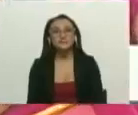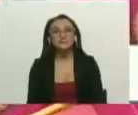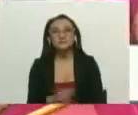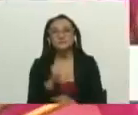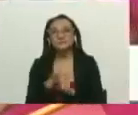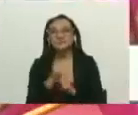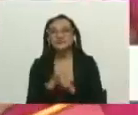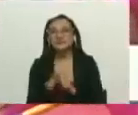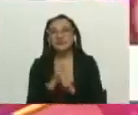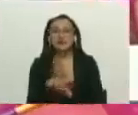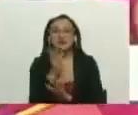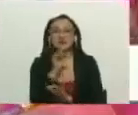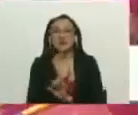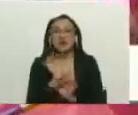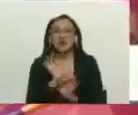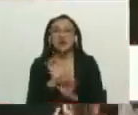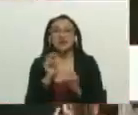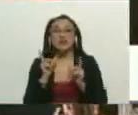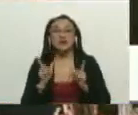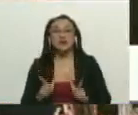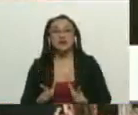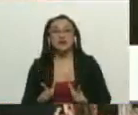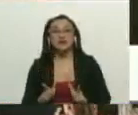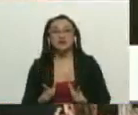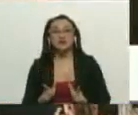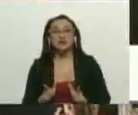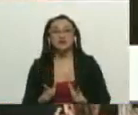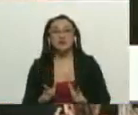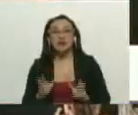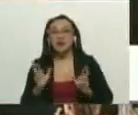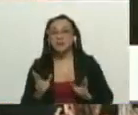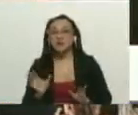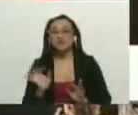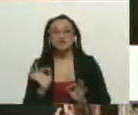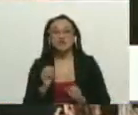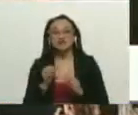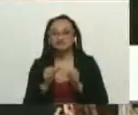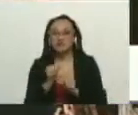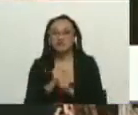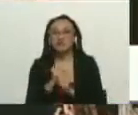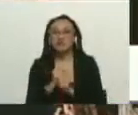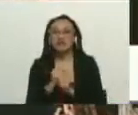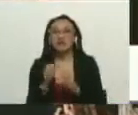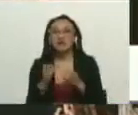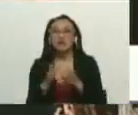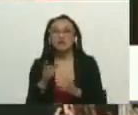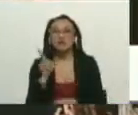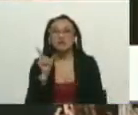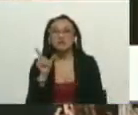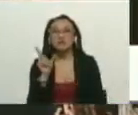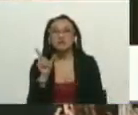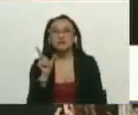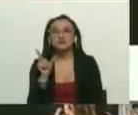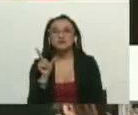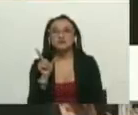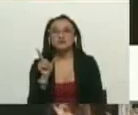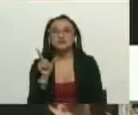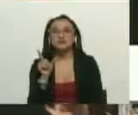Trabajar sin descanso y sin reposo para que nuestro Partido Socialista Unido de